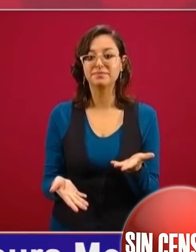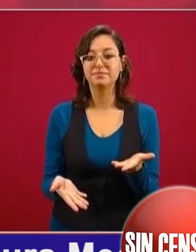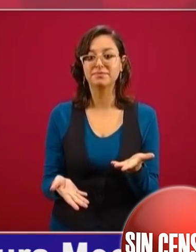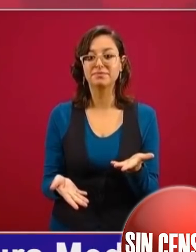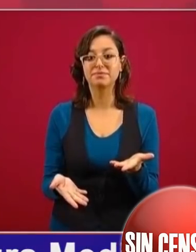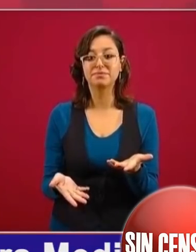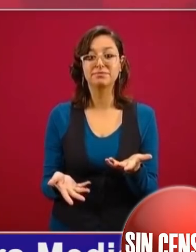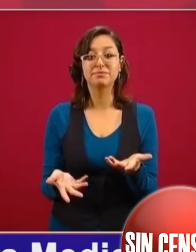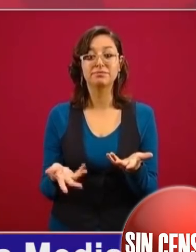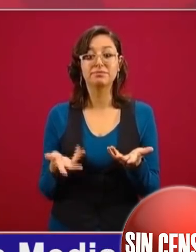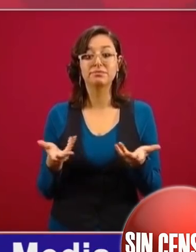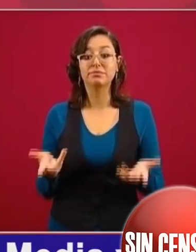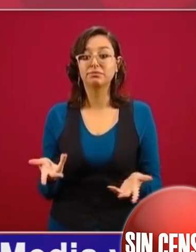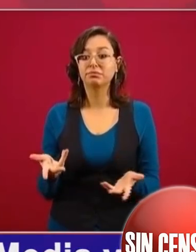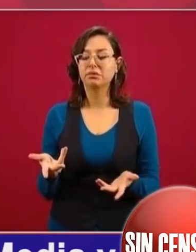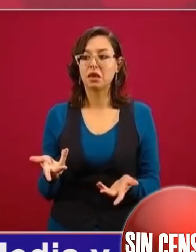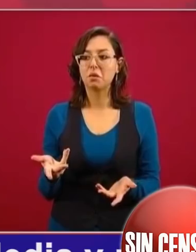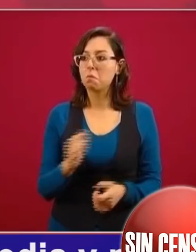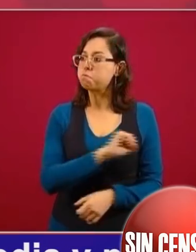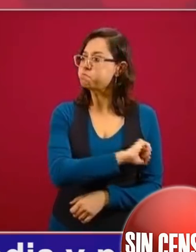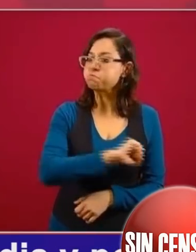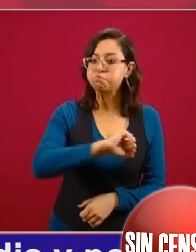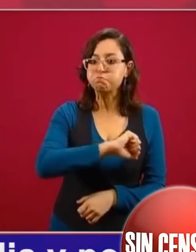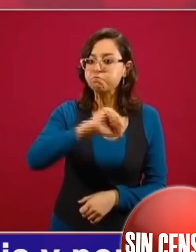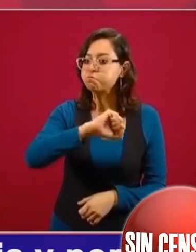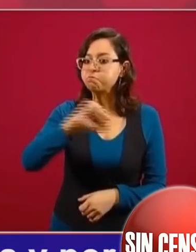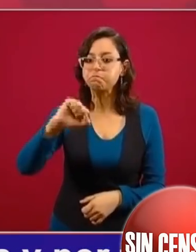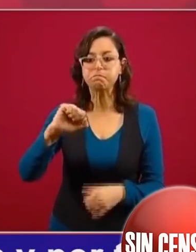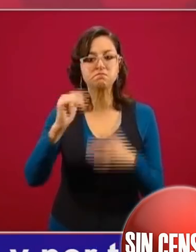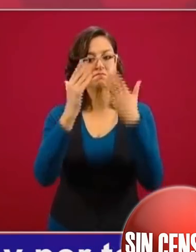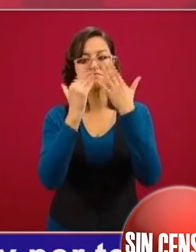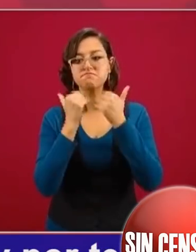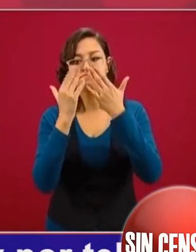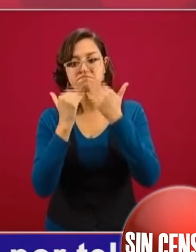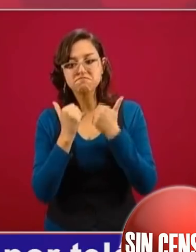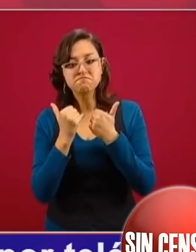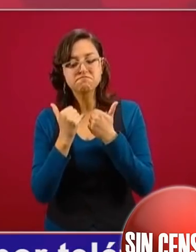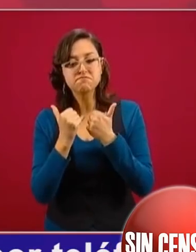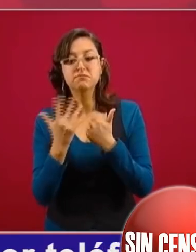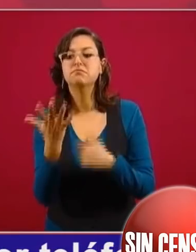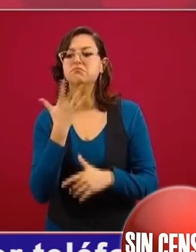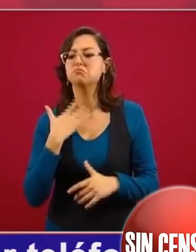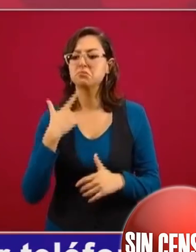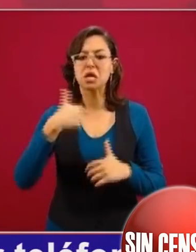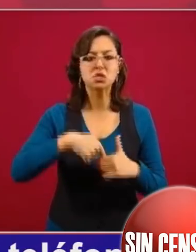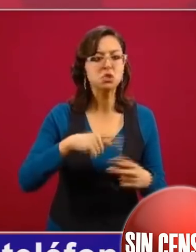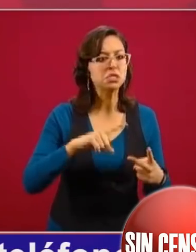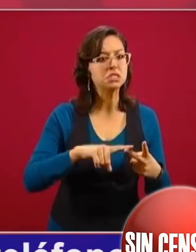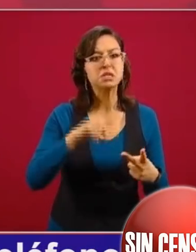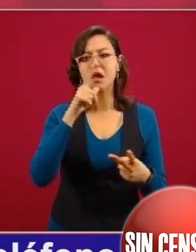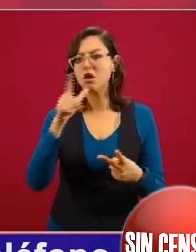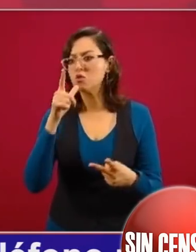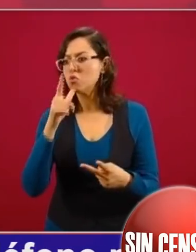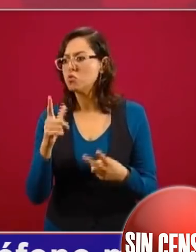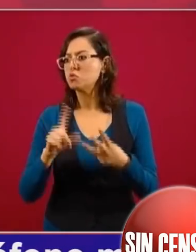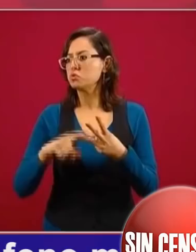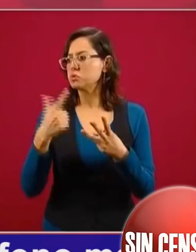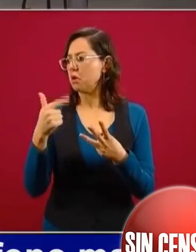resulta que no hay aumentos en los precios de las gasolinas, ni en la luz, ni en el gas.